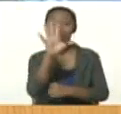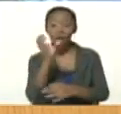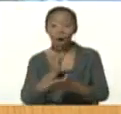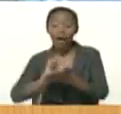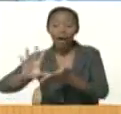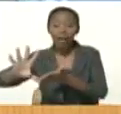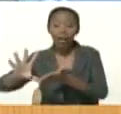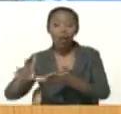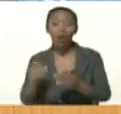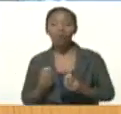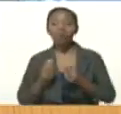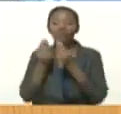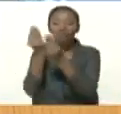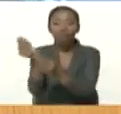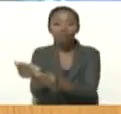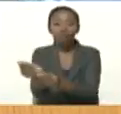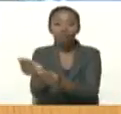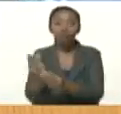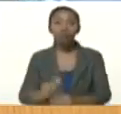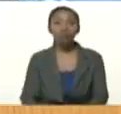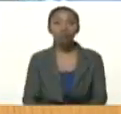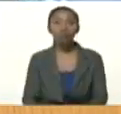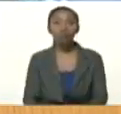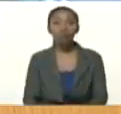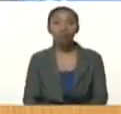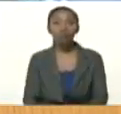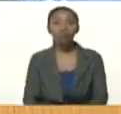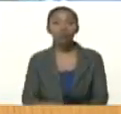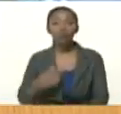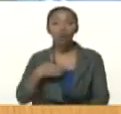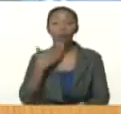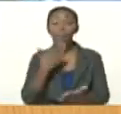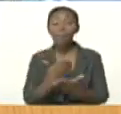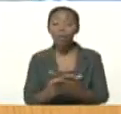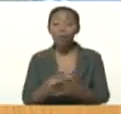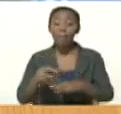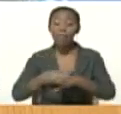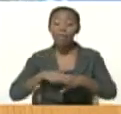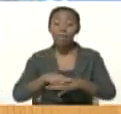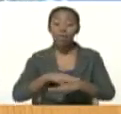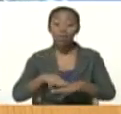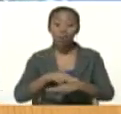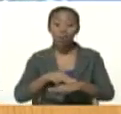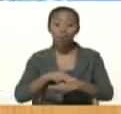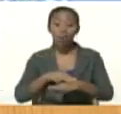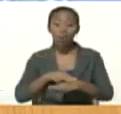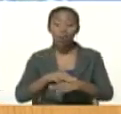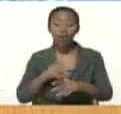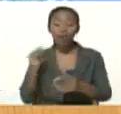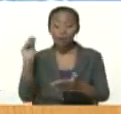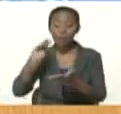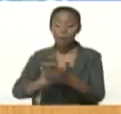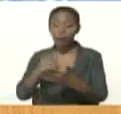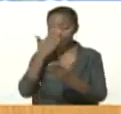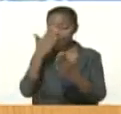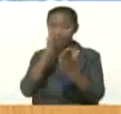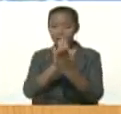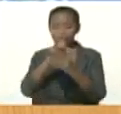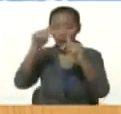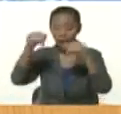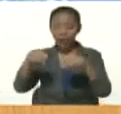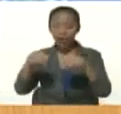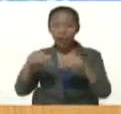otorgar. Yo le pido al ministro y a José Lid que se pongan aquí al frente para que